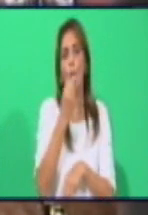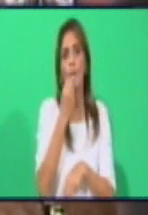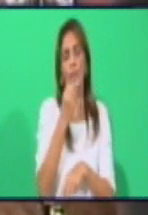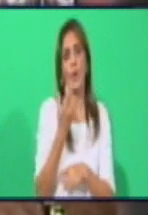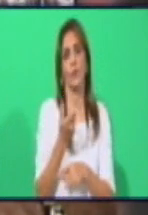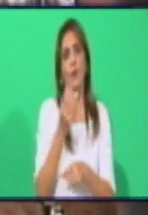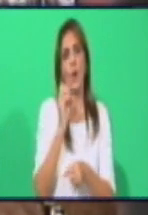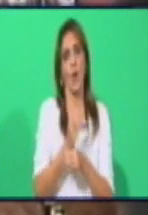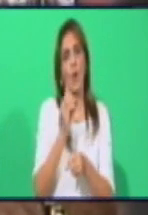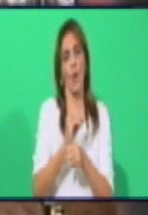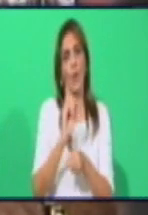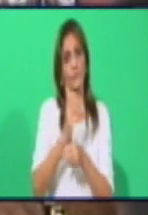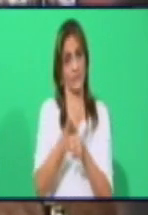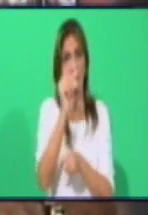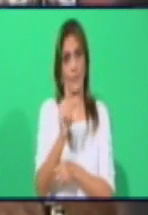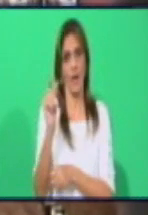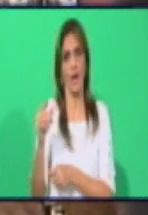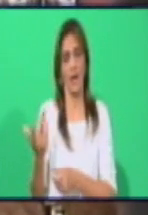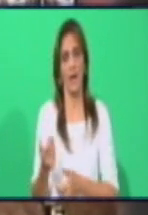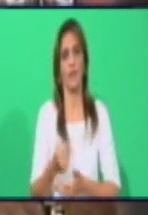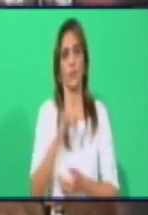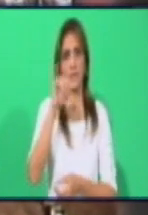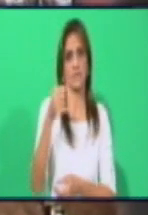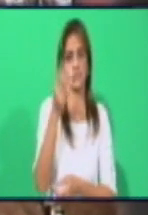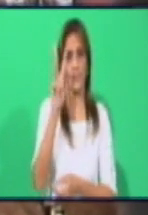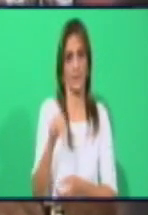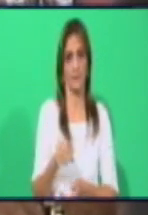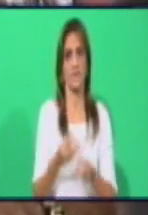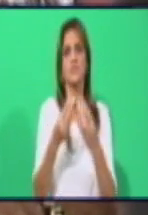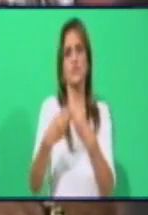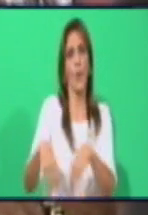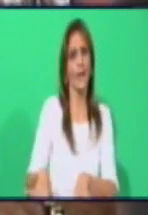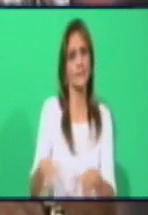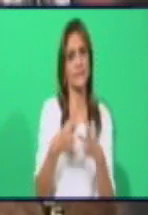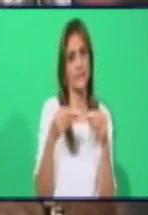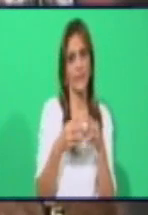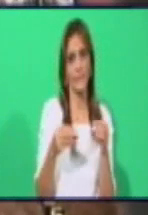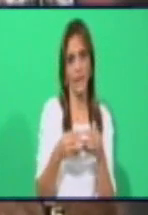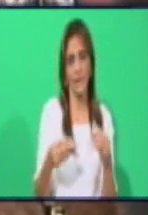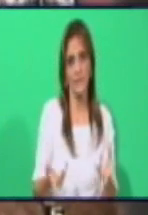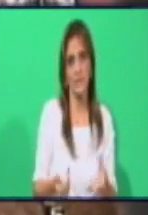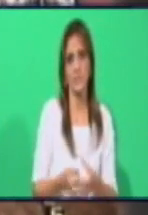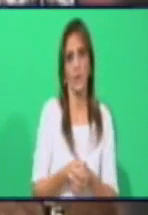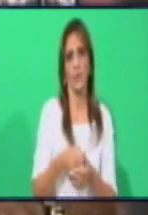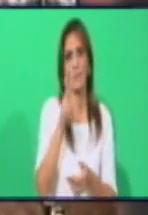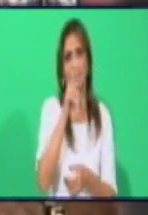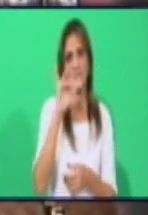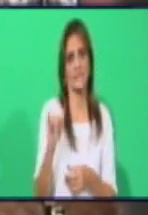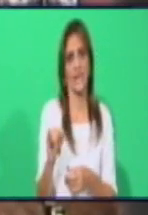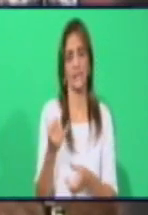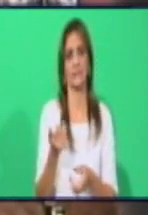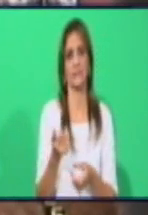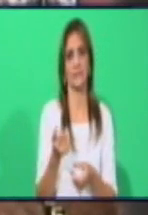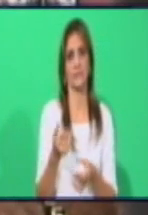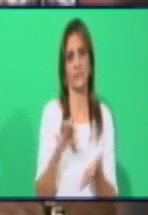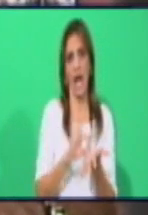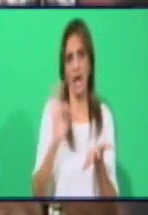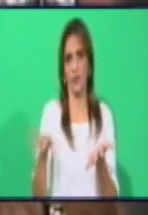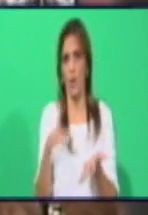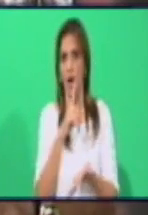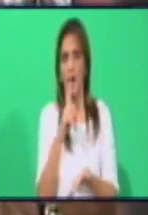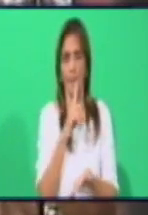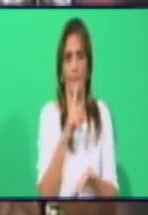Menéndez, sobrante de 24 raciones de picadillo condimentado, 26 raciones de arroz y 9 raciones de arroz amarillo,